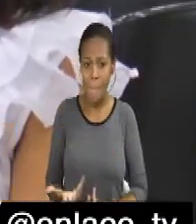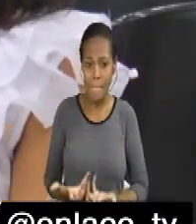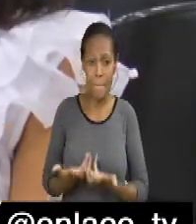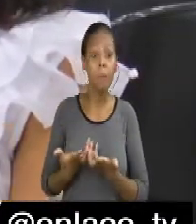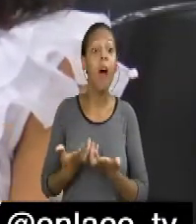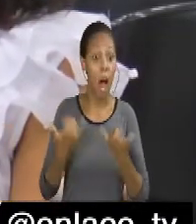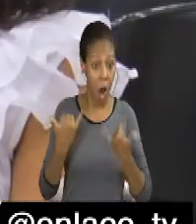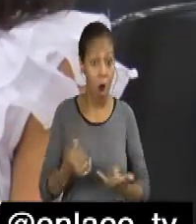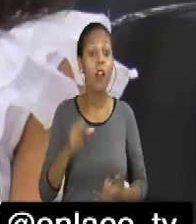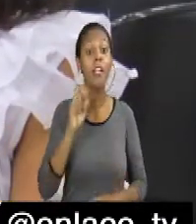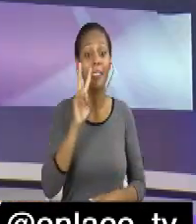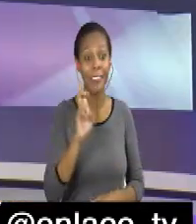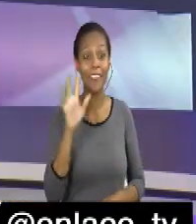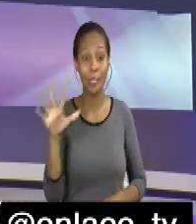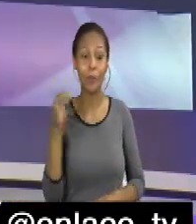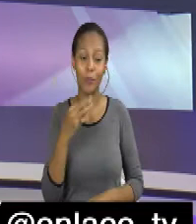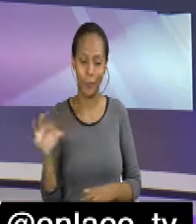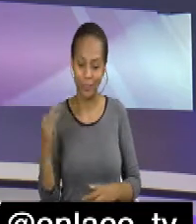las 10 de la mañana.